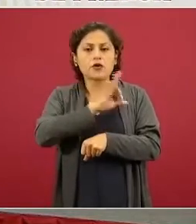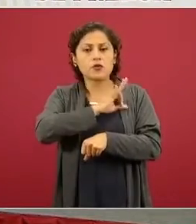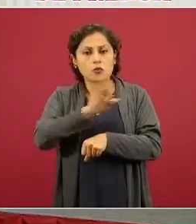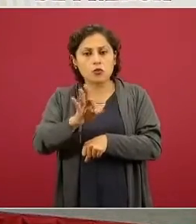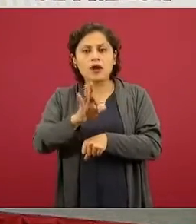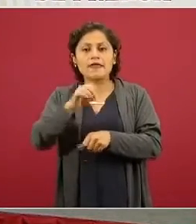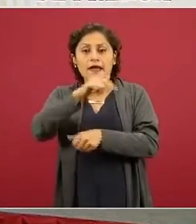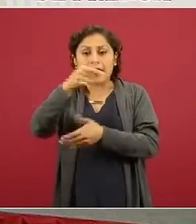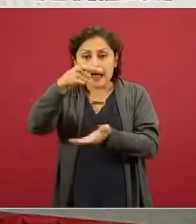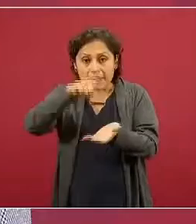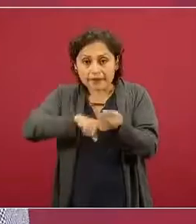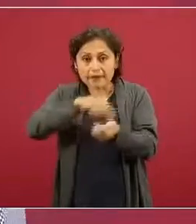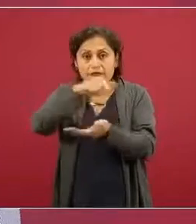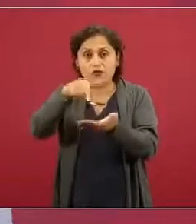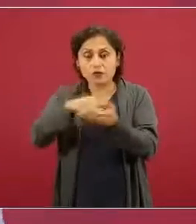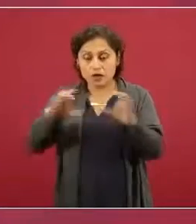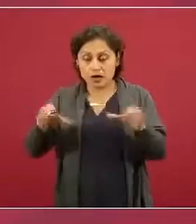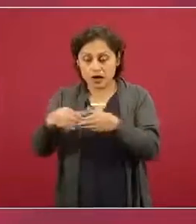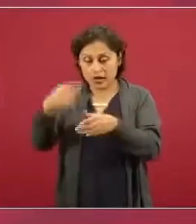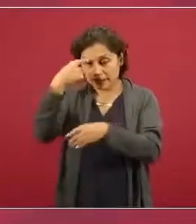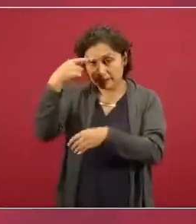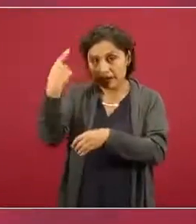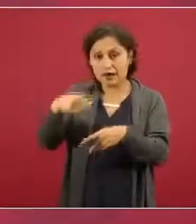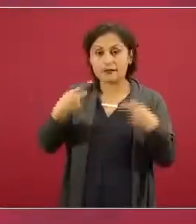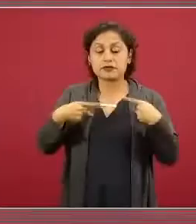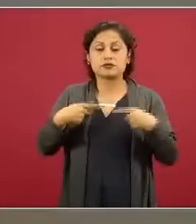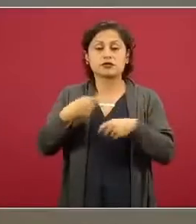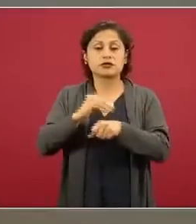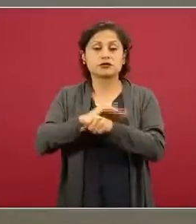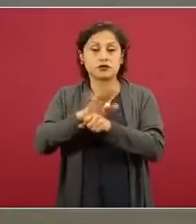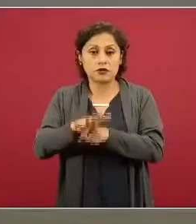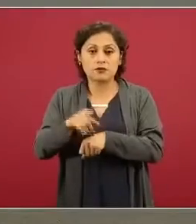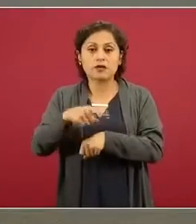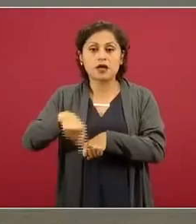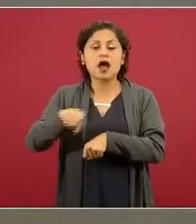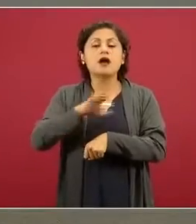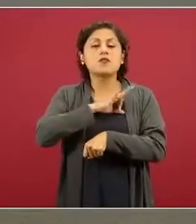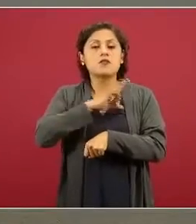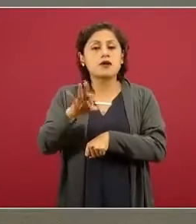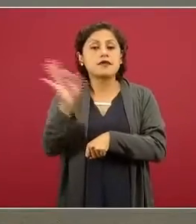caso necesario, pues se tendrán que abrir más unidades y más camas.